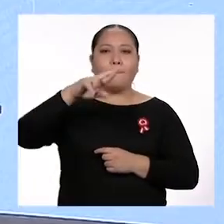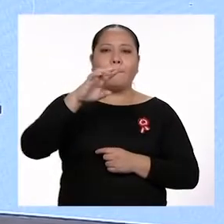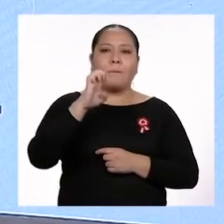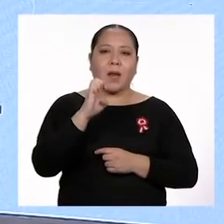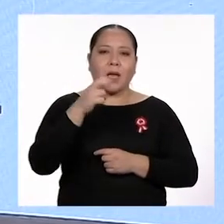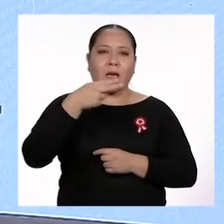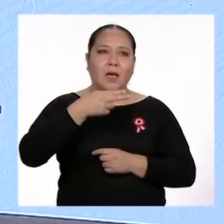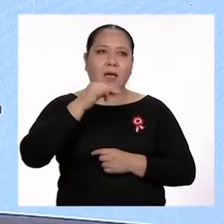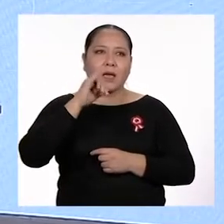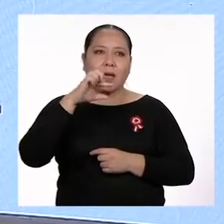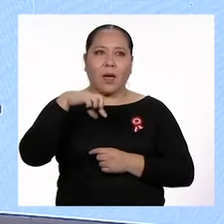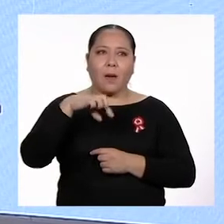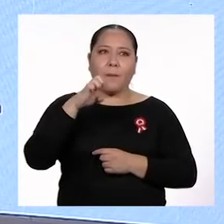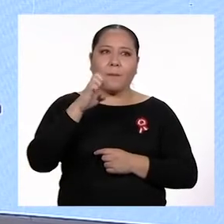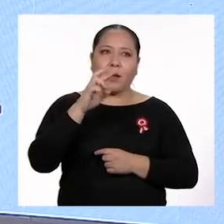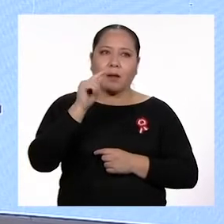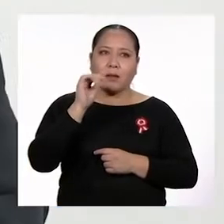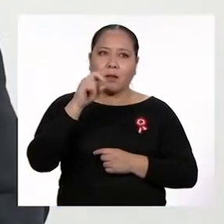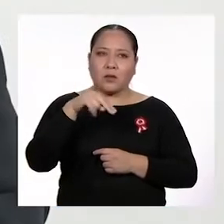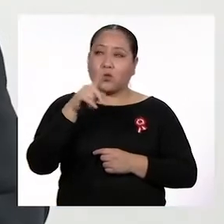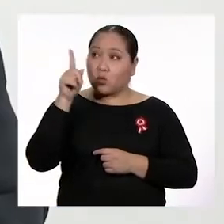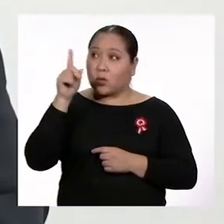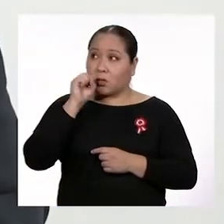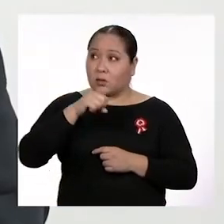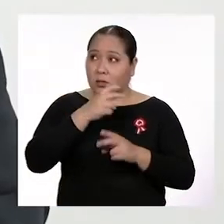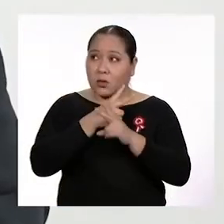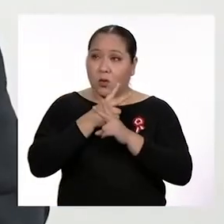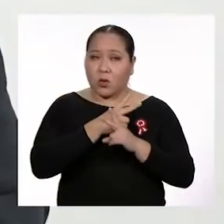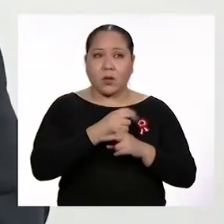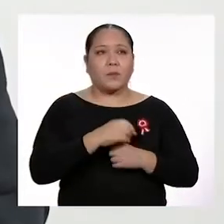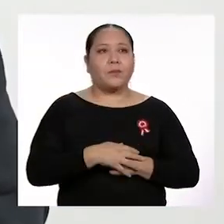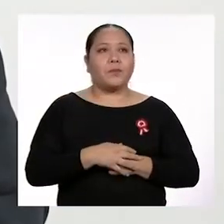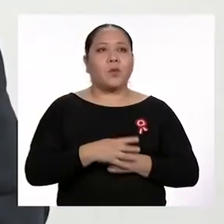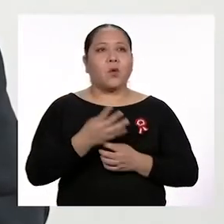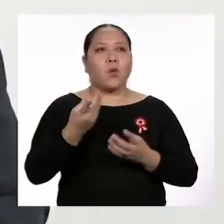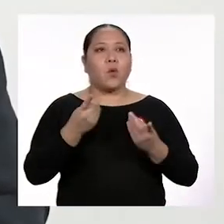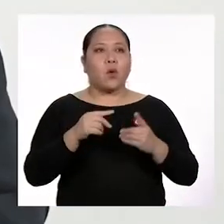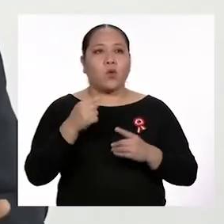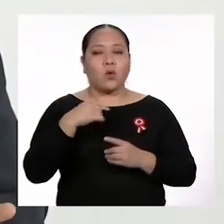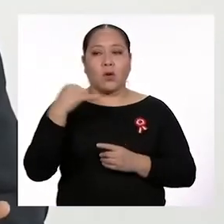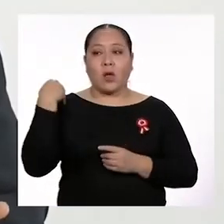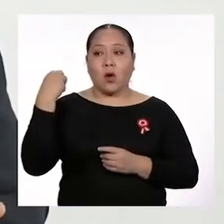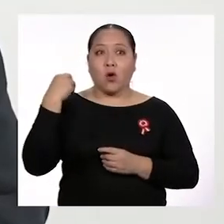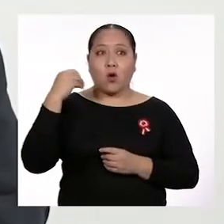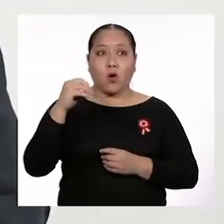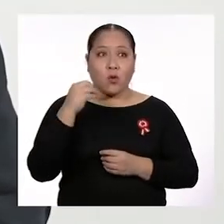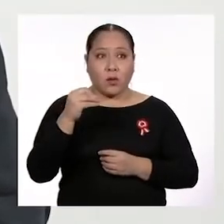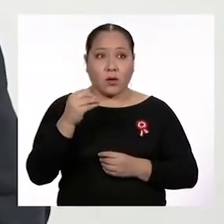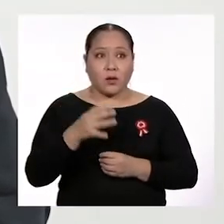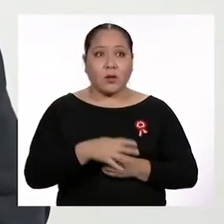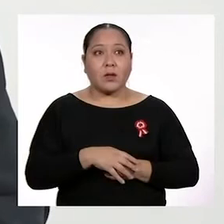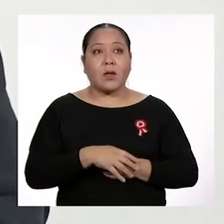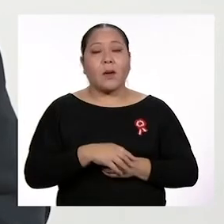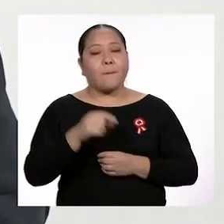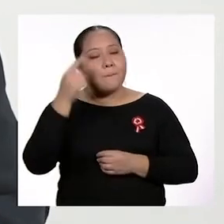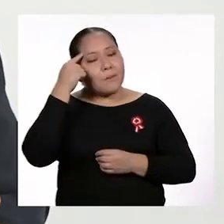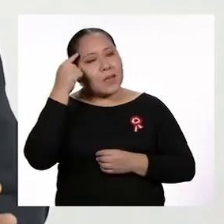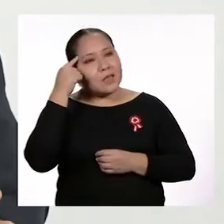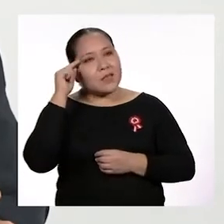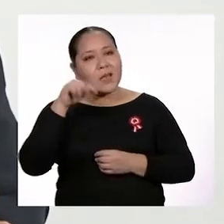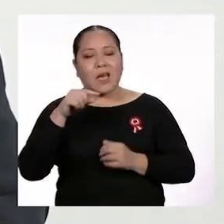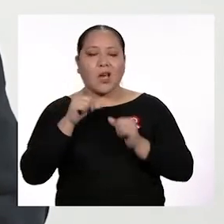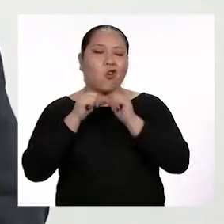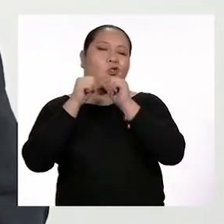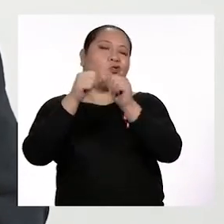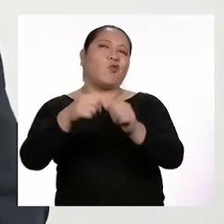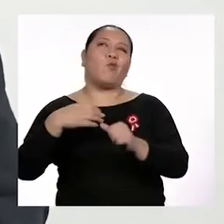prehipertensión. Pero usted sí se cuida. Lo que pasa es que cuando uno es joven, sobre todo, piensa que será así